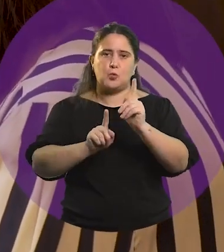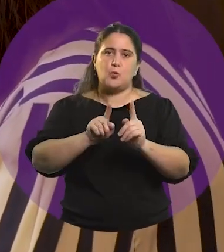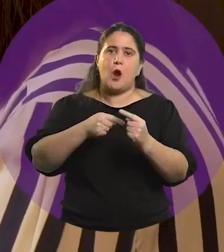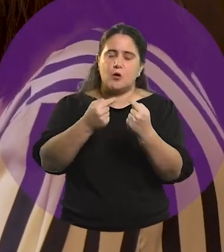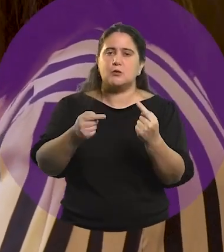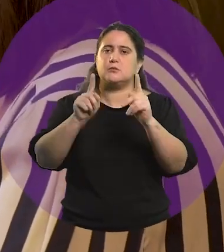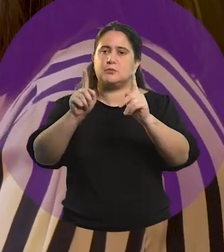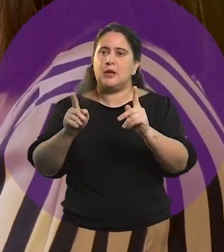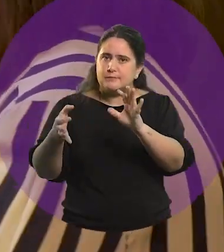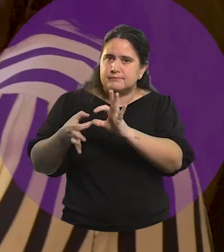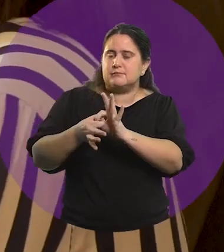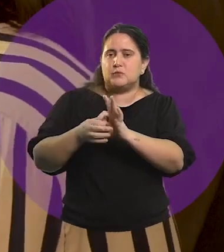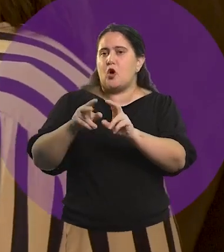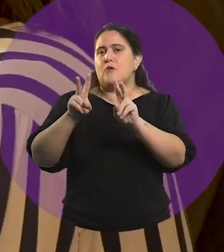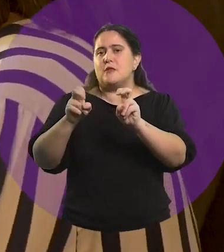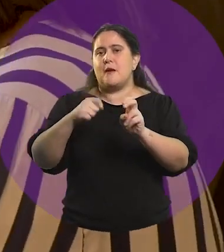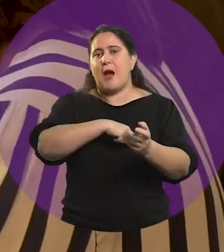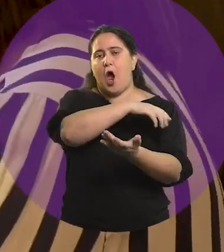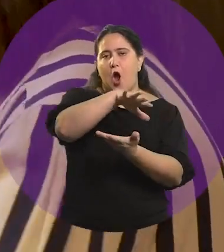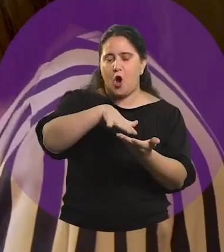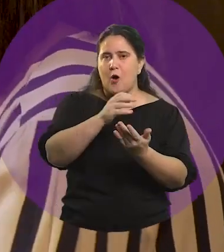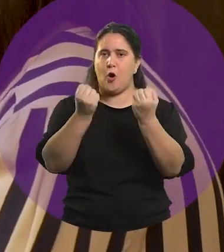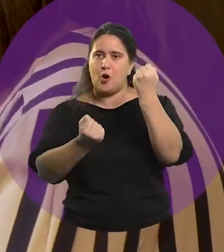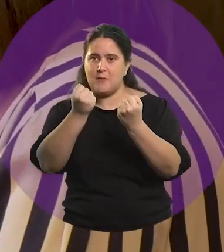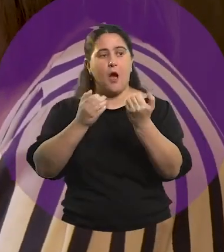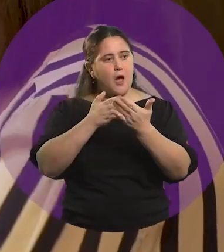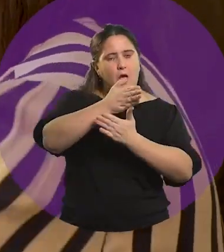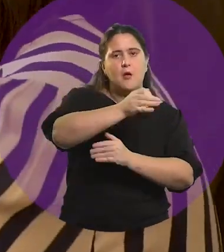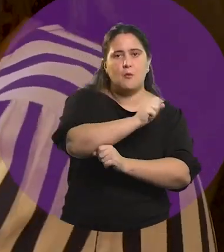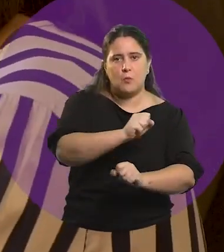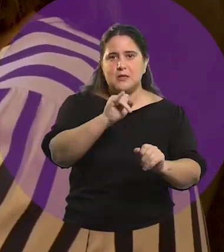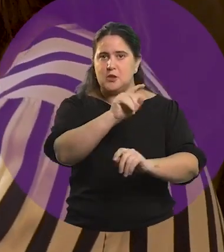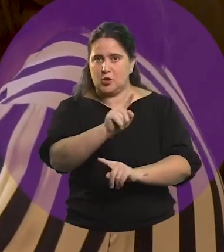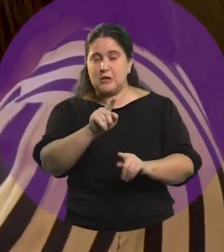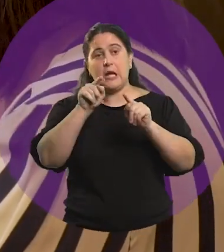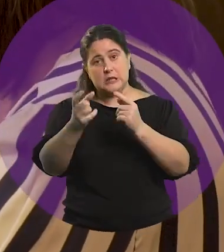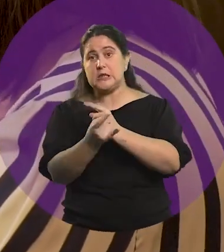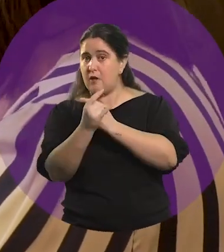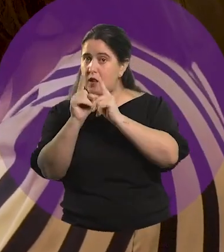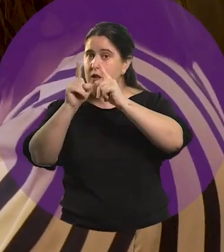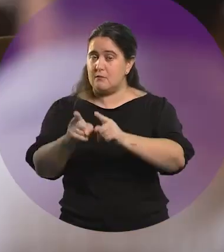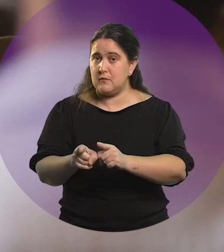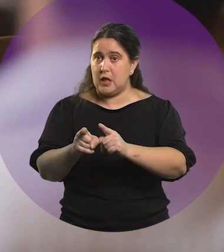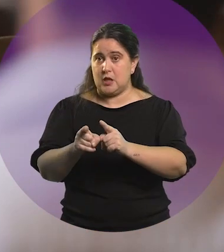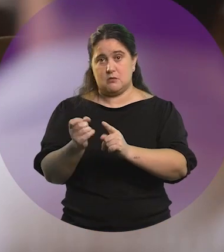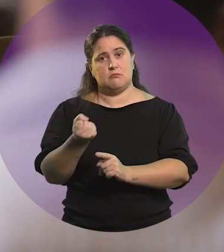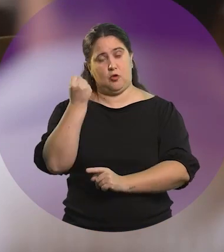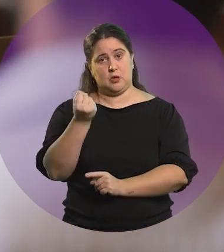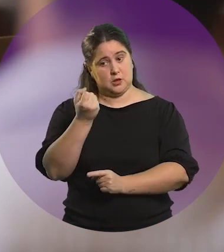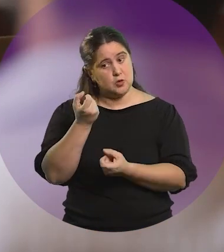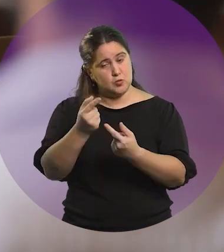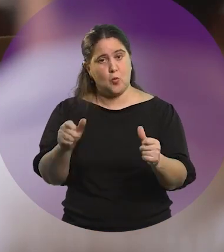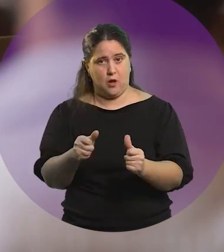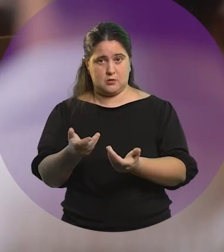vinculadas también con las condiciones socioeconómicas, quienes tienen o no acceso. Y ahí también Ceibal tiene un papel